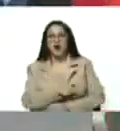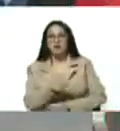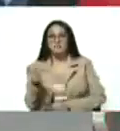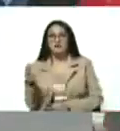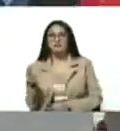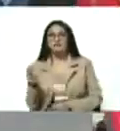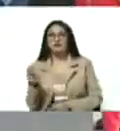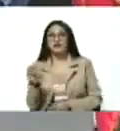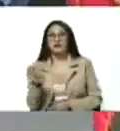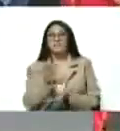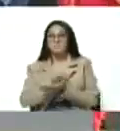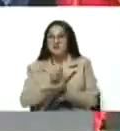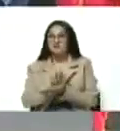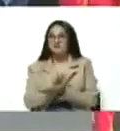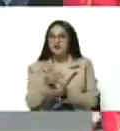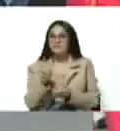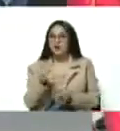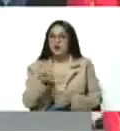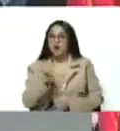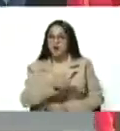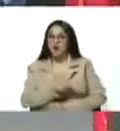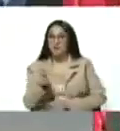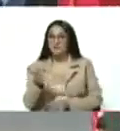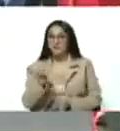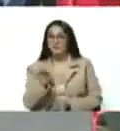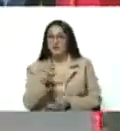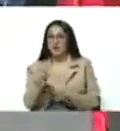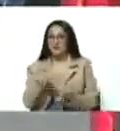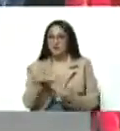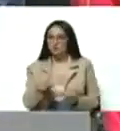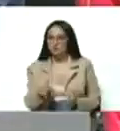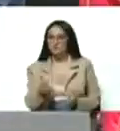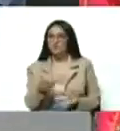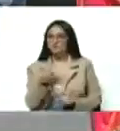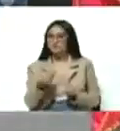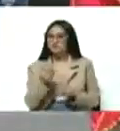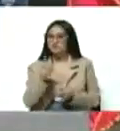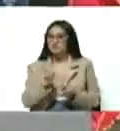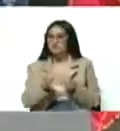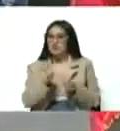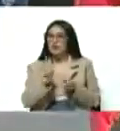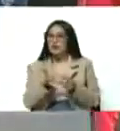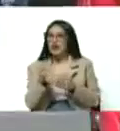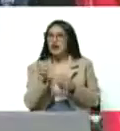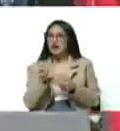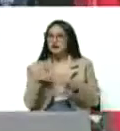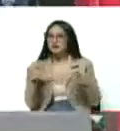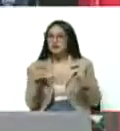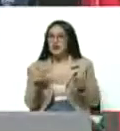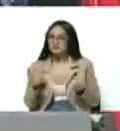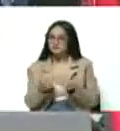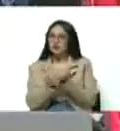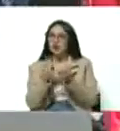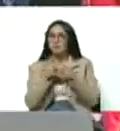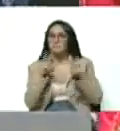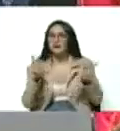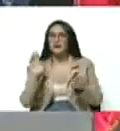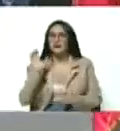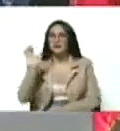Es pacífica, pero no es desarmada. Cuando nosotros hacemos este tipo de actividades es porque apostamos a la paz de esta